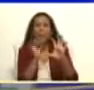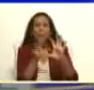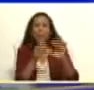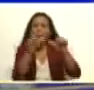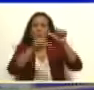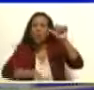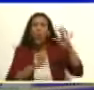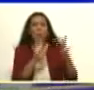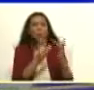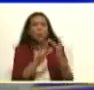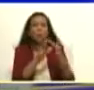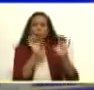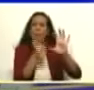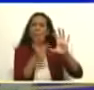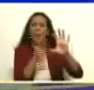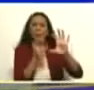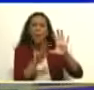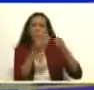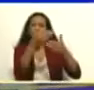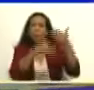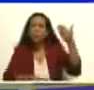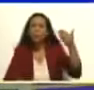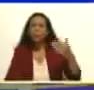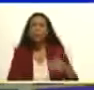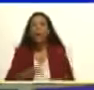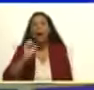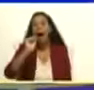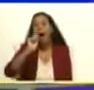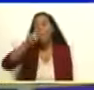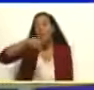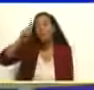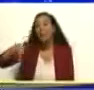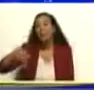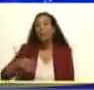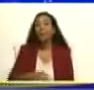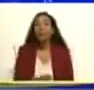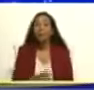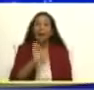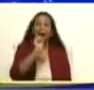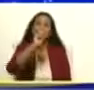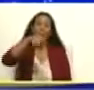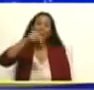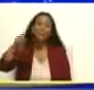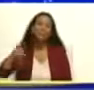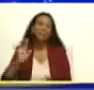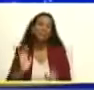de contactos en todos los teléfonos. Ustedes le dicen app y yo le digo app.